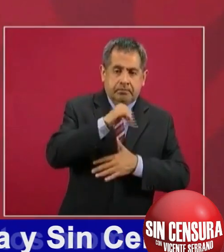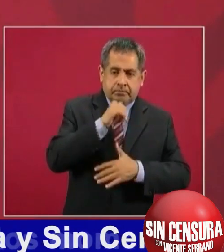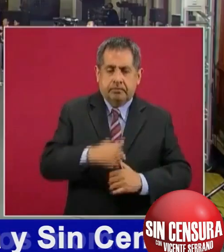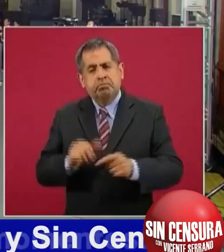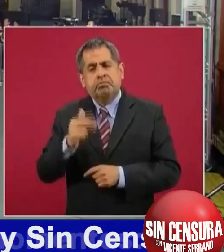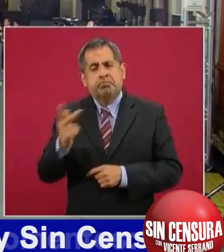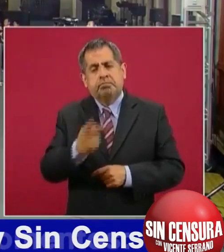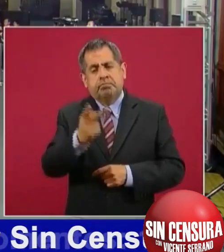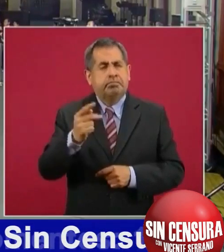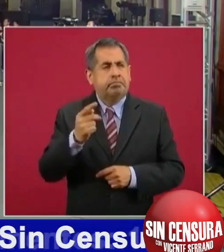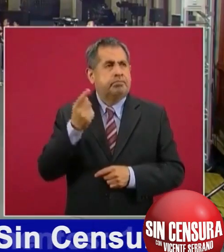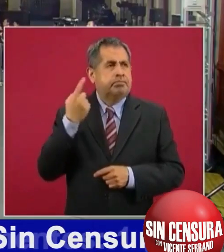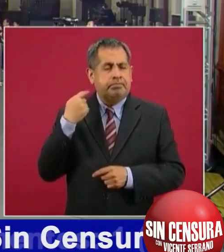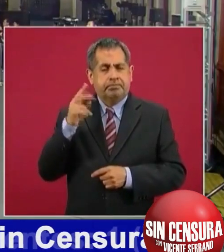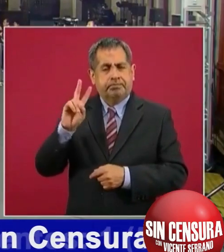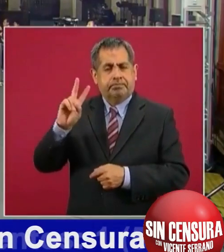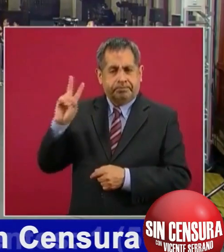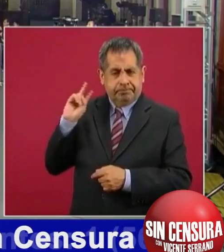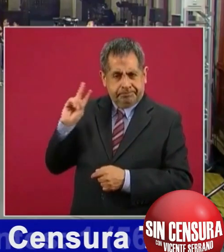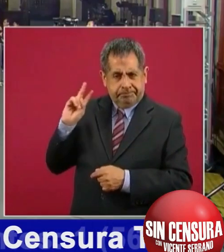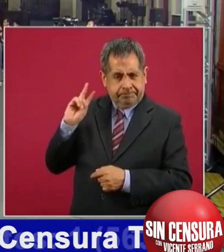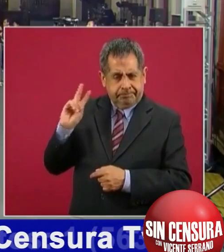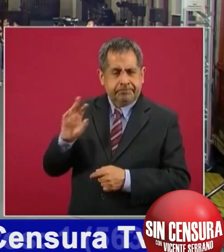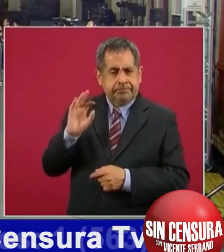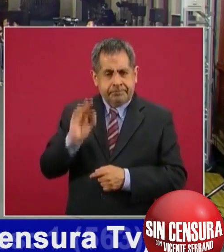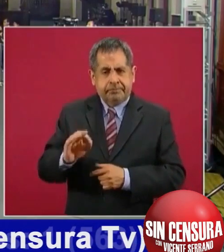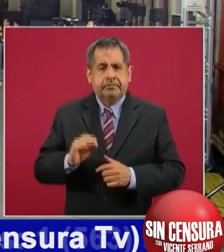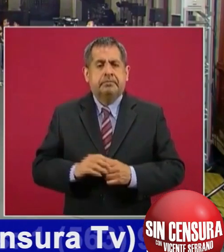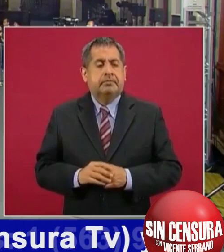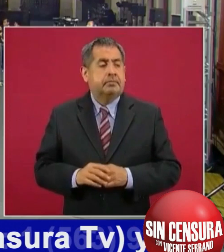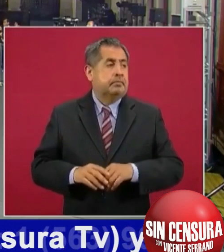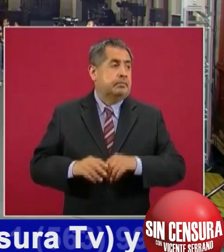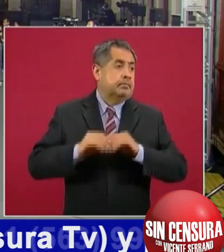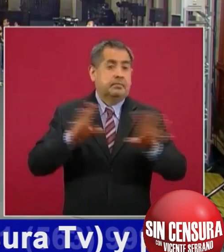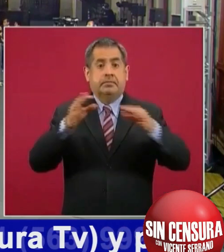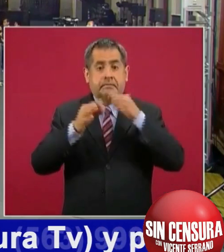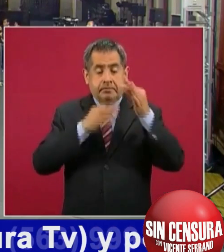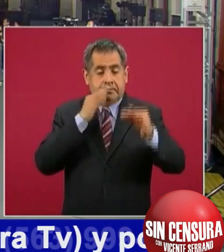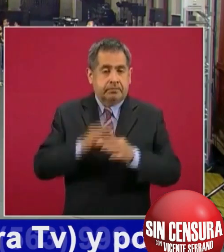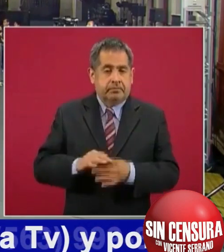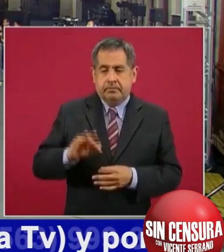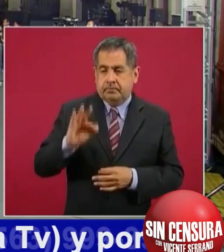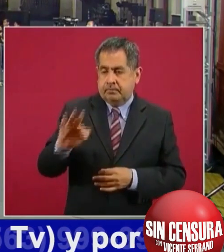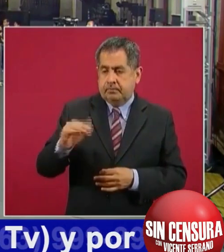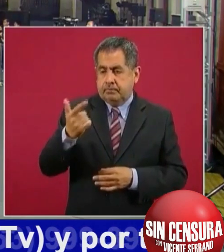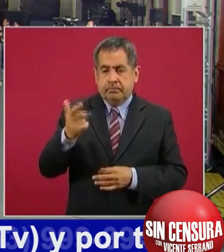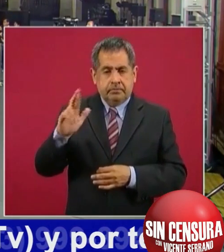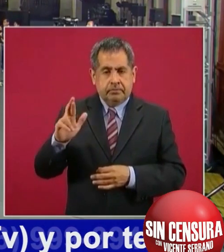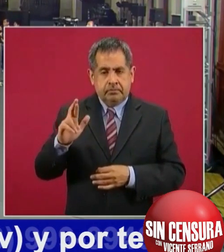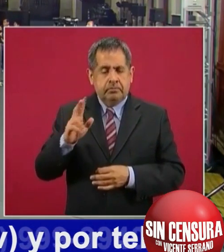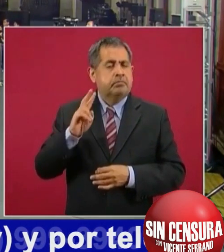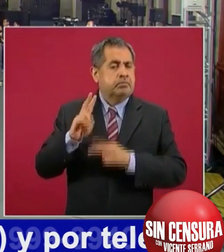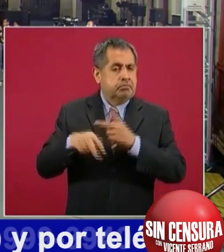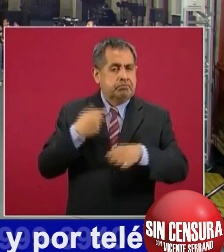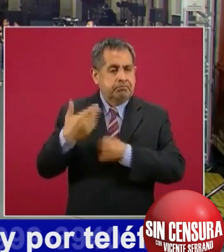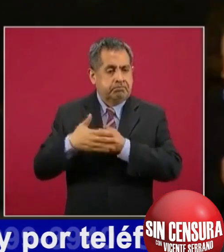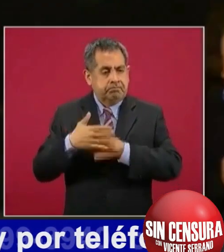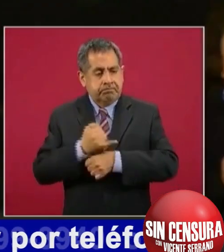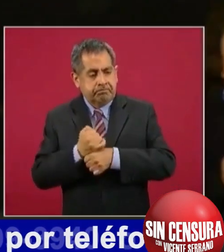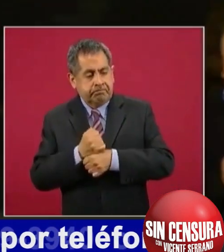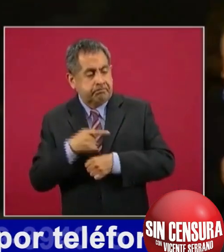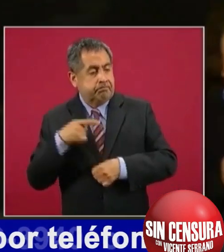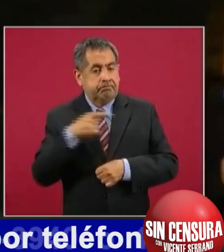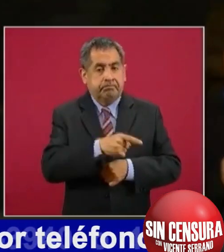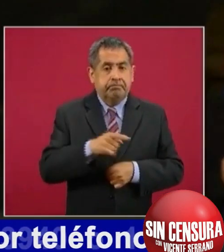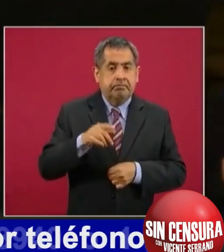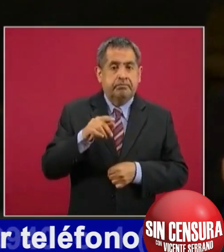pregunta, presidente. Más bien, el viernes se hizo noticia que la Fiscalía General de la República estaría investigando a Felipe Calderón por el